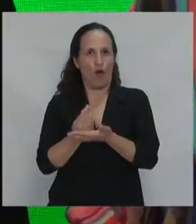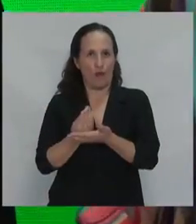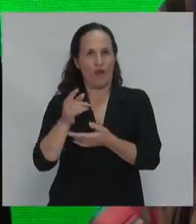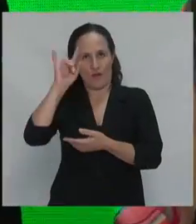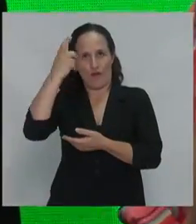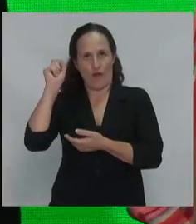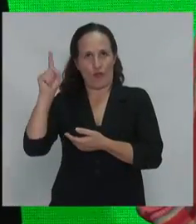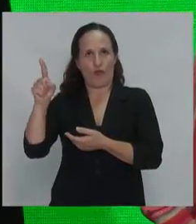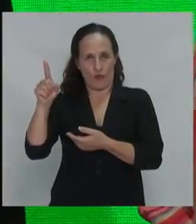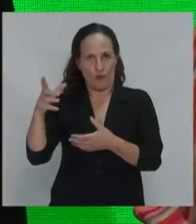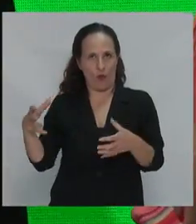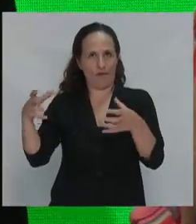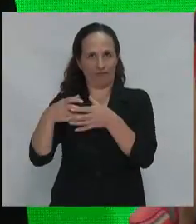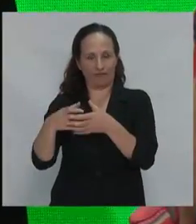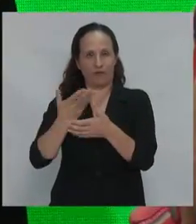uruguay